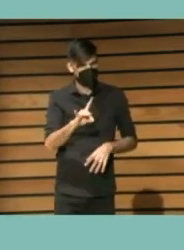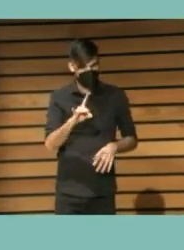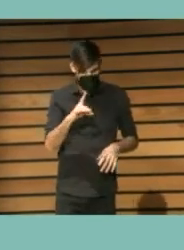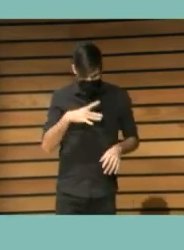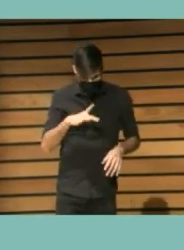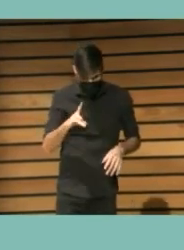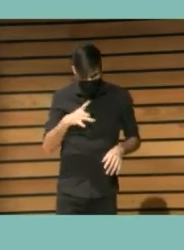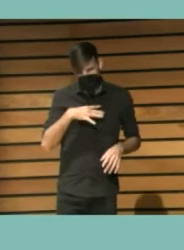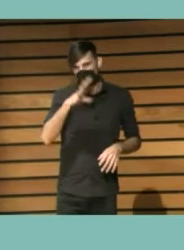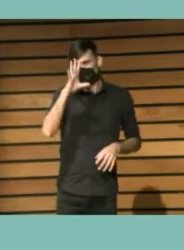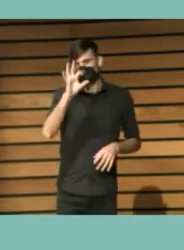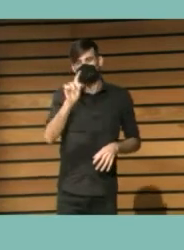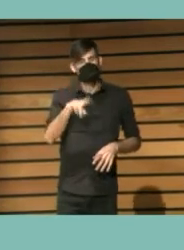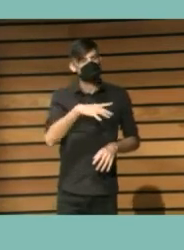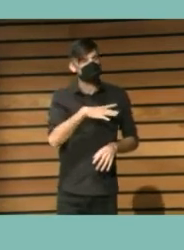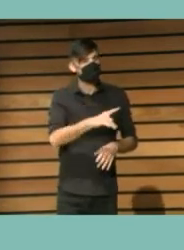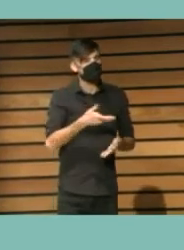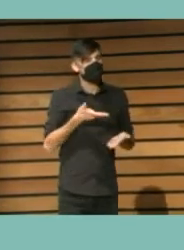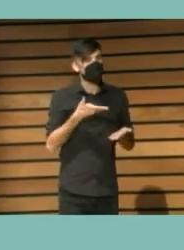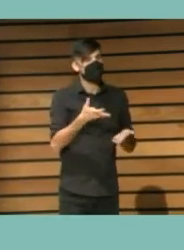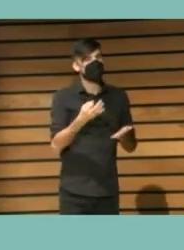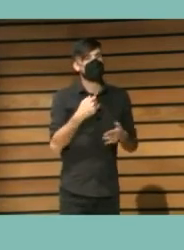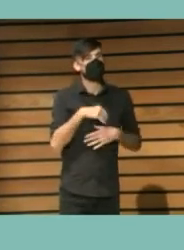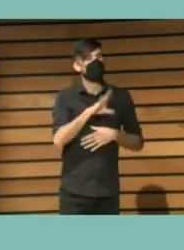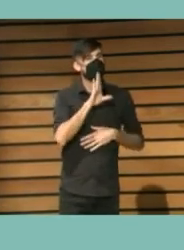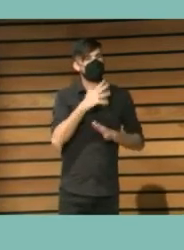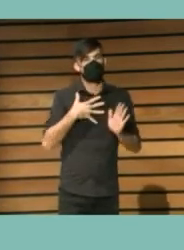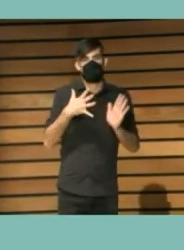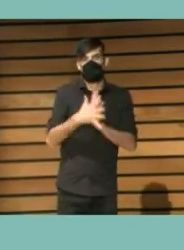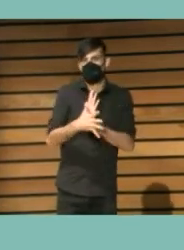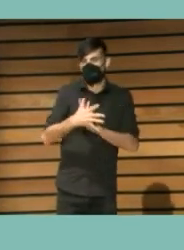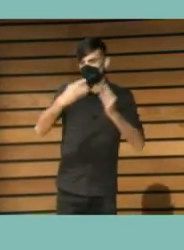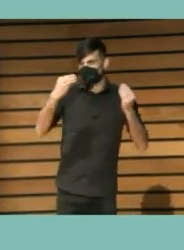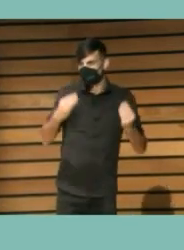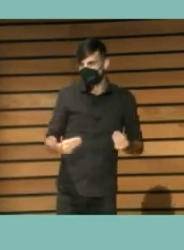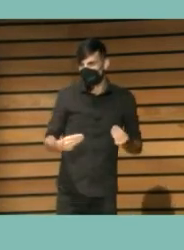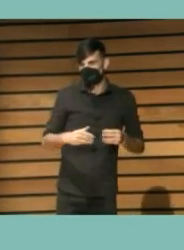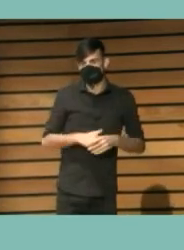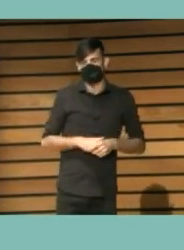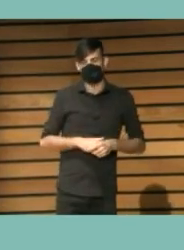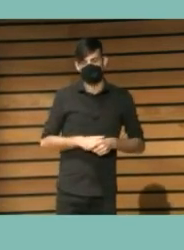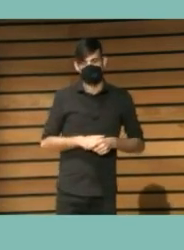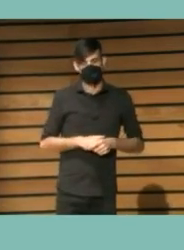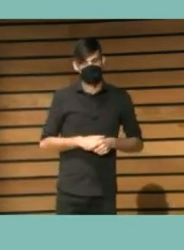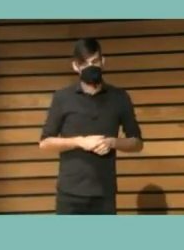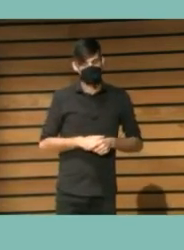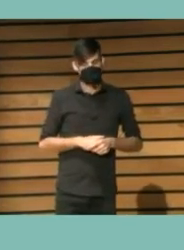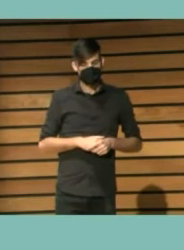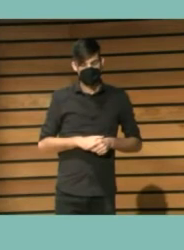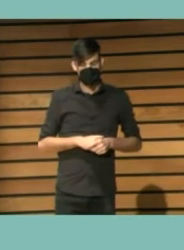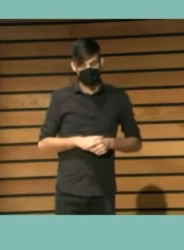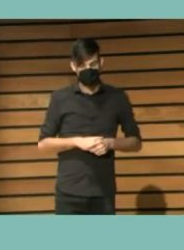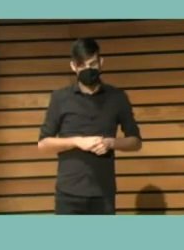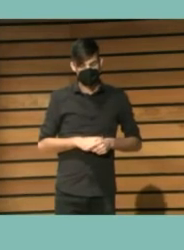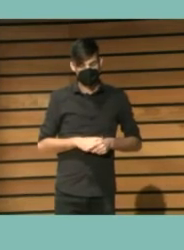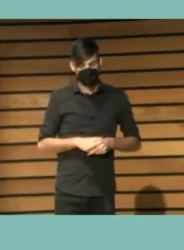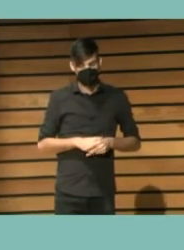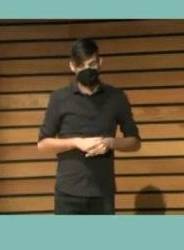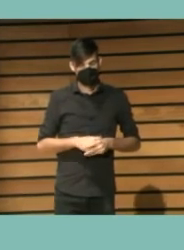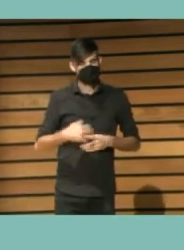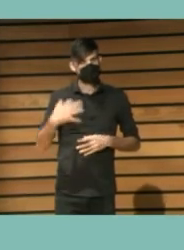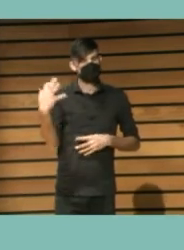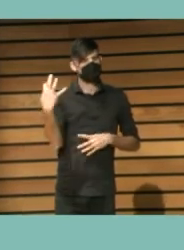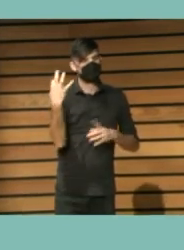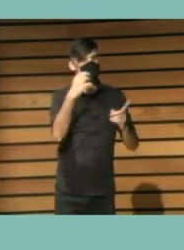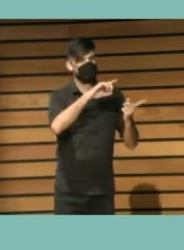más lo que yo comentaba, o sea, el cambiar, o sea, el transformar